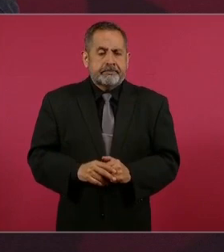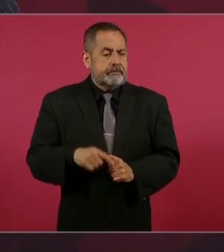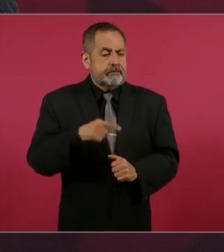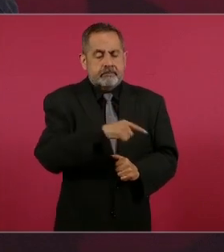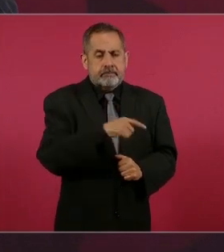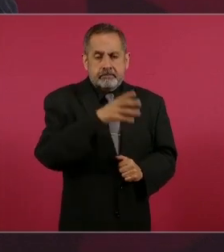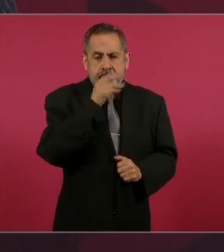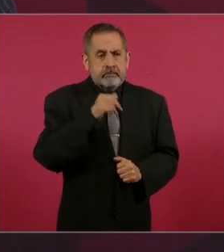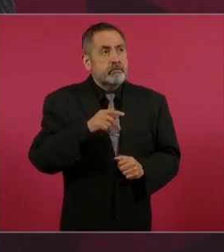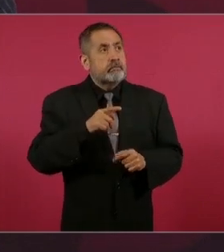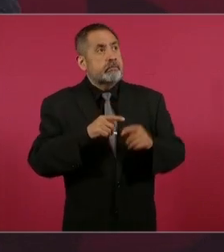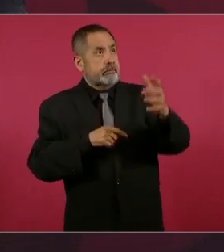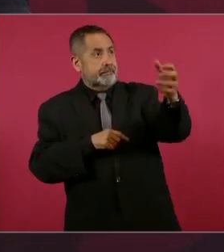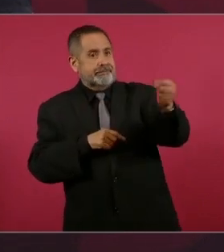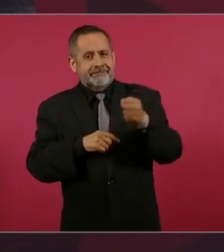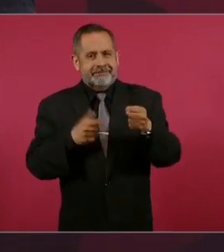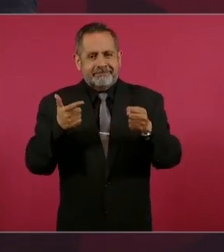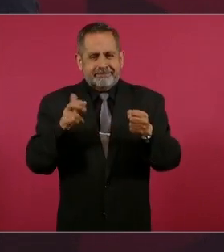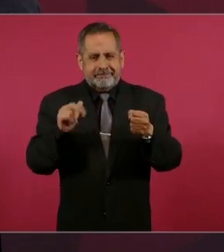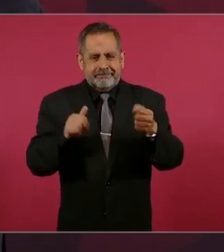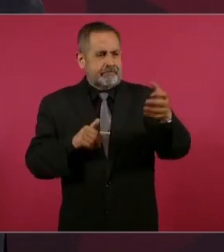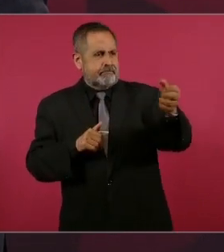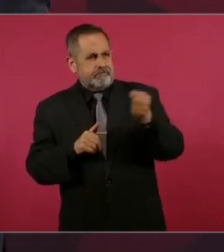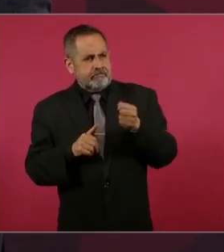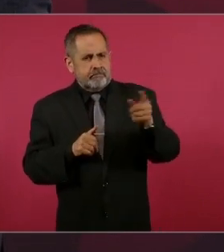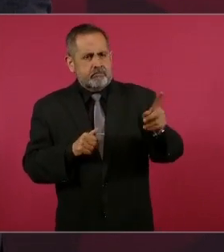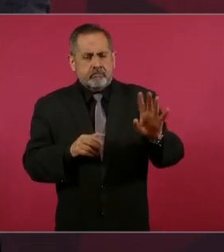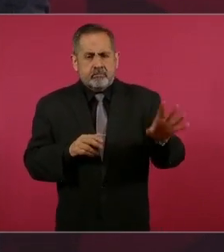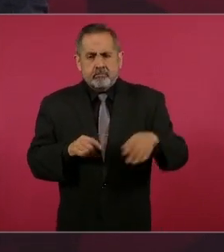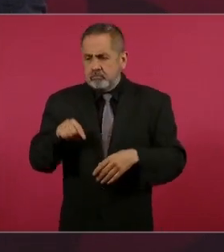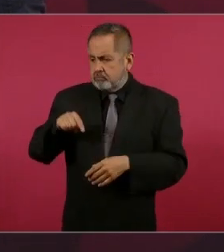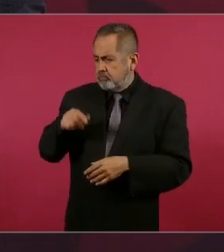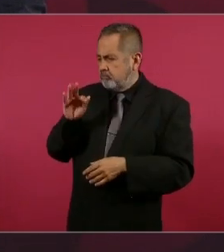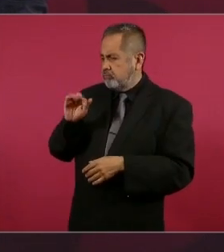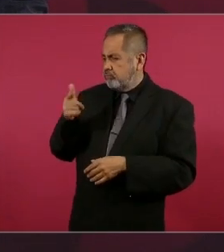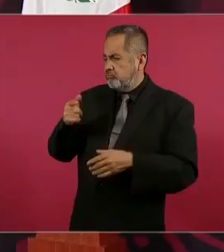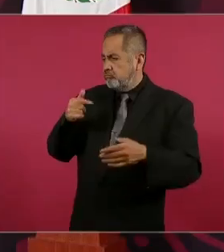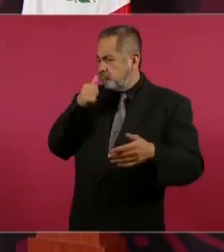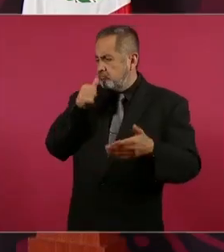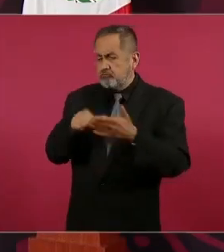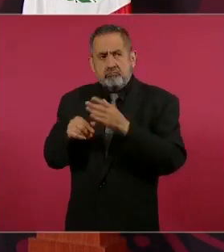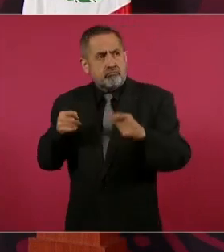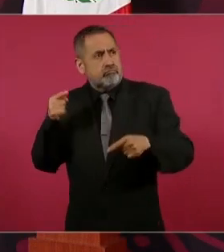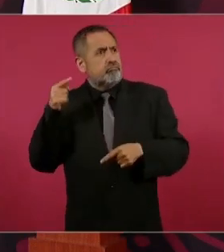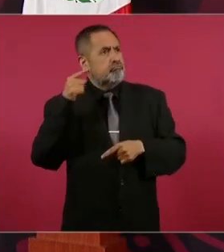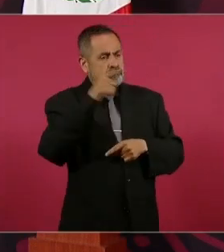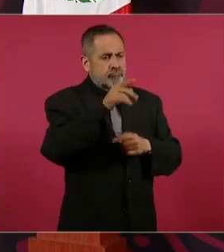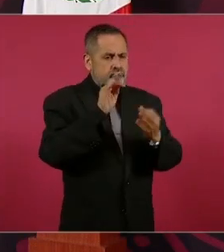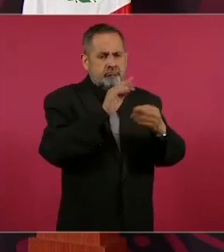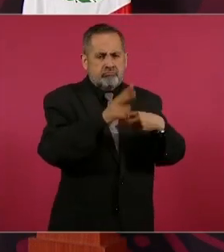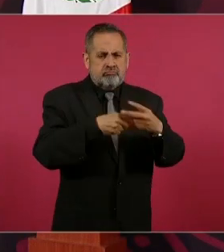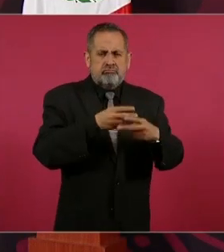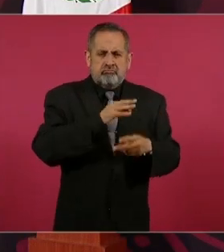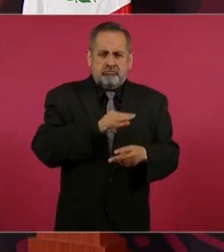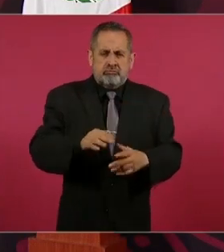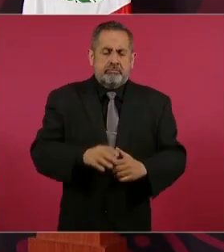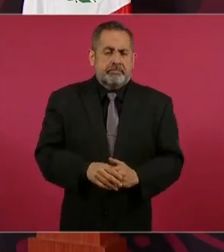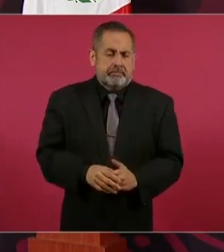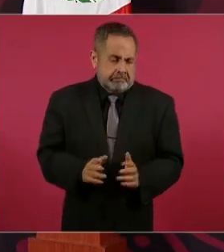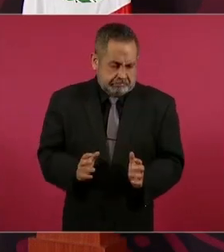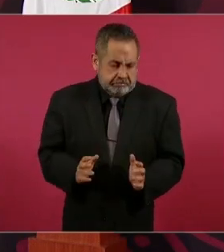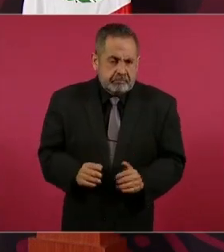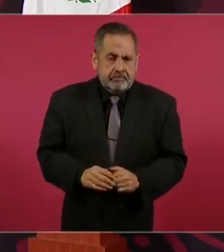traer a declarar a García Luna, porque no, se supone… mandar a un propio de la Fiscalía, no necesariamente traerlo, mandar a un propio. Sí, no, pero